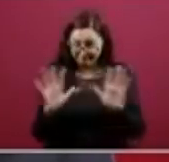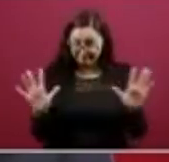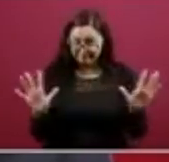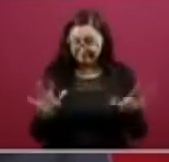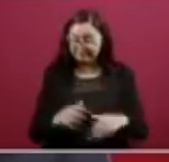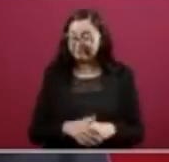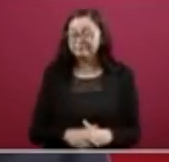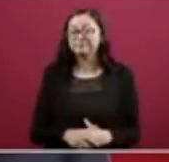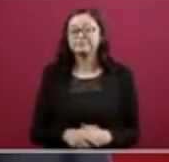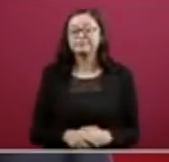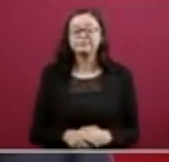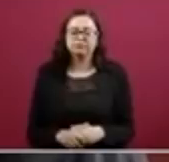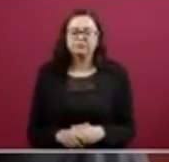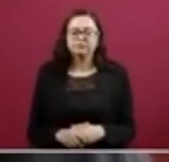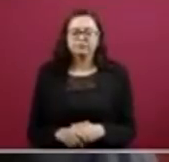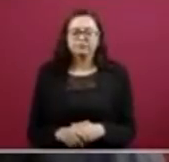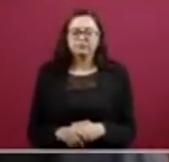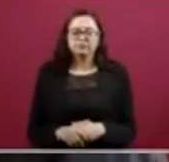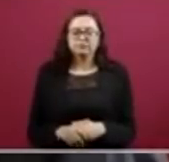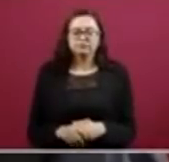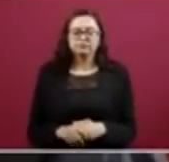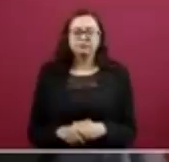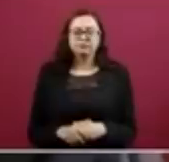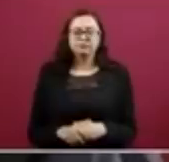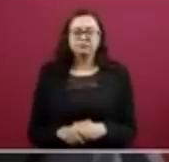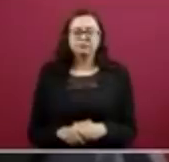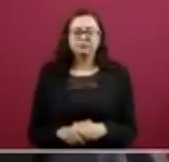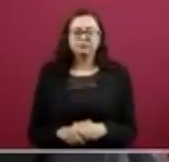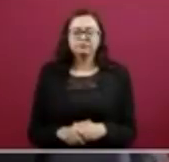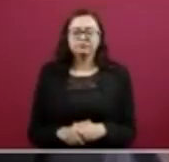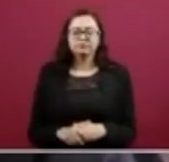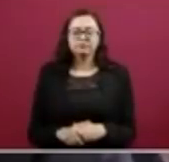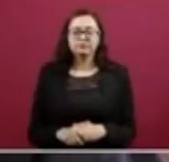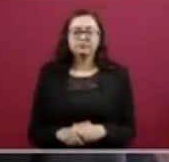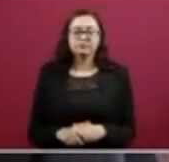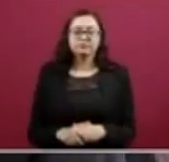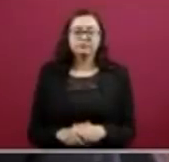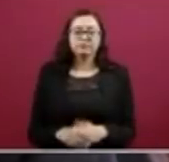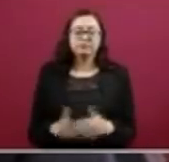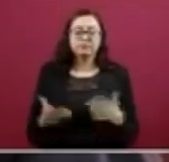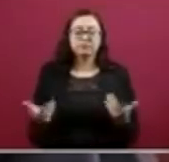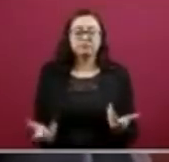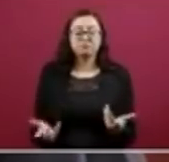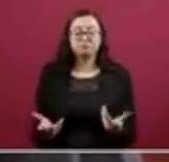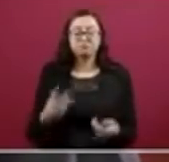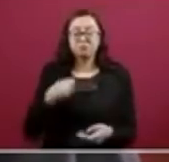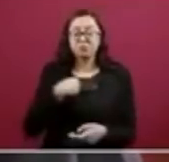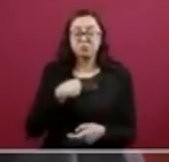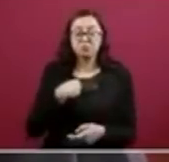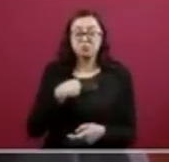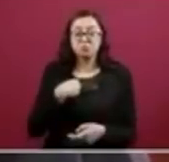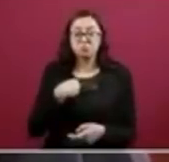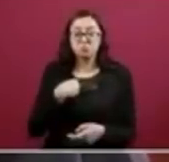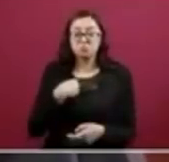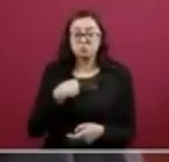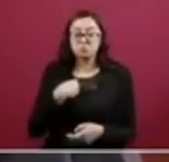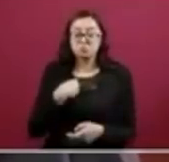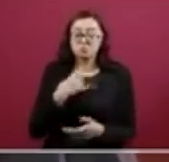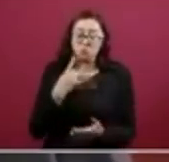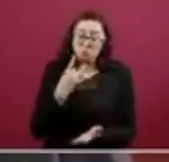reproche fraterno lo único que puedo reprochar de manera